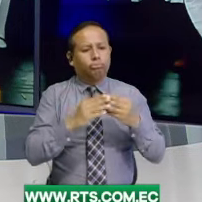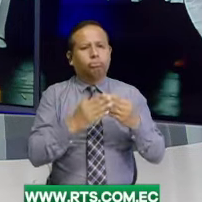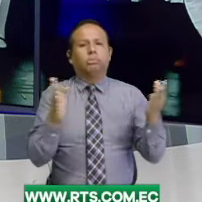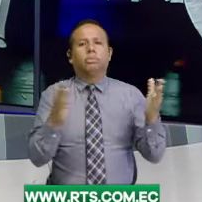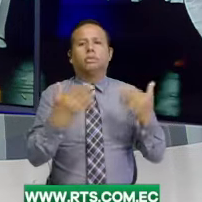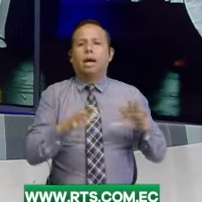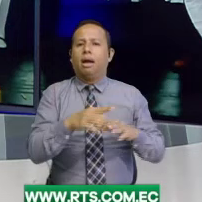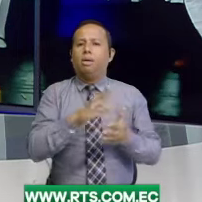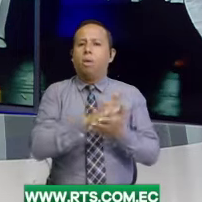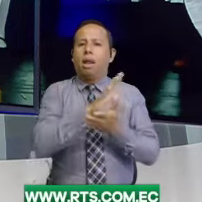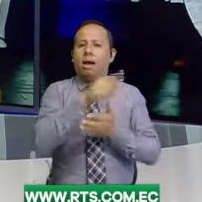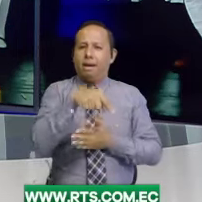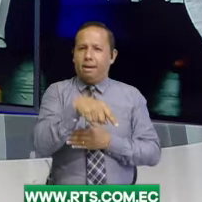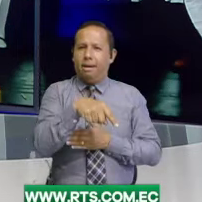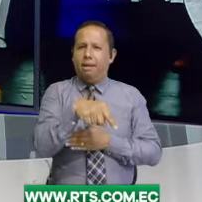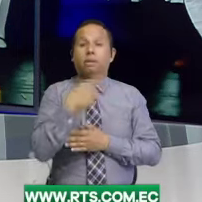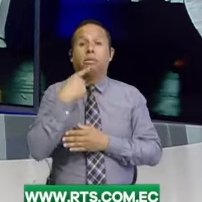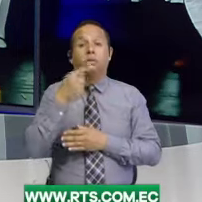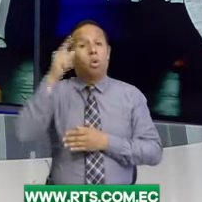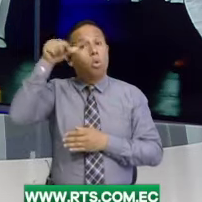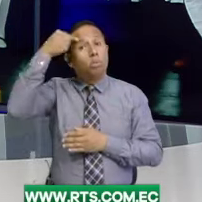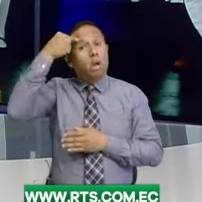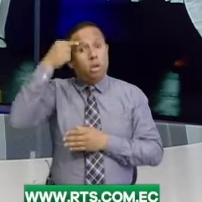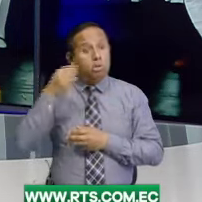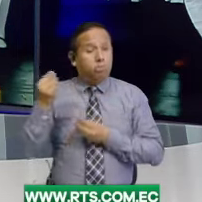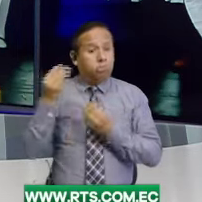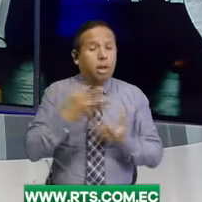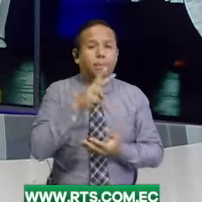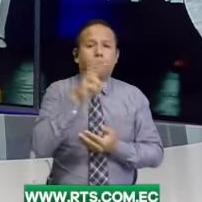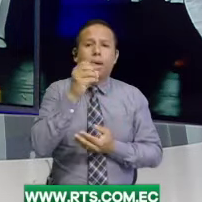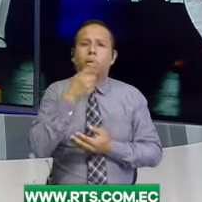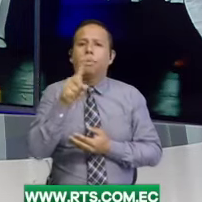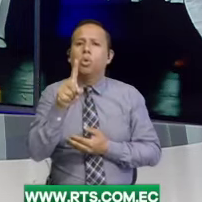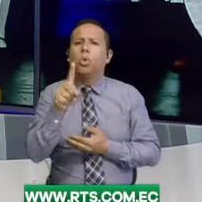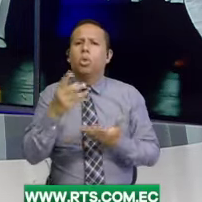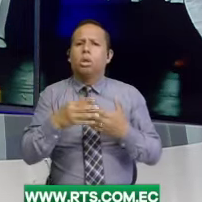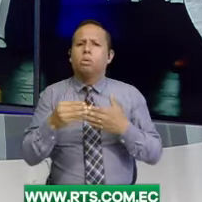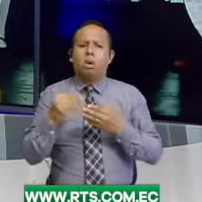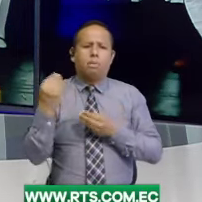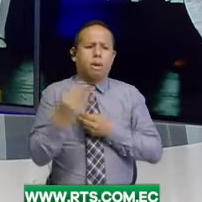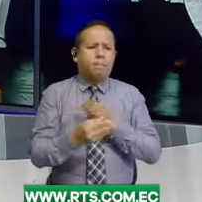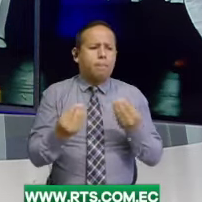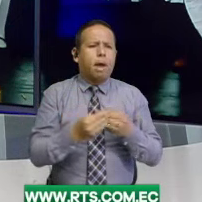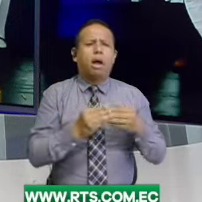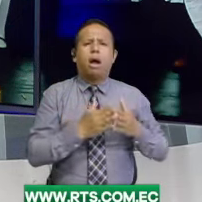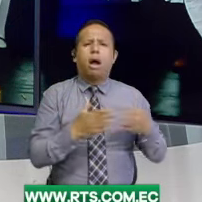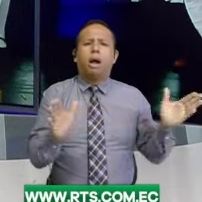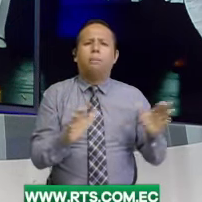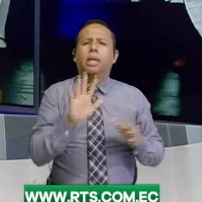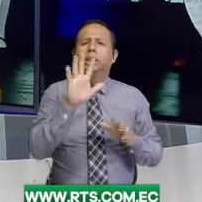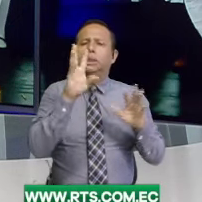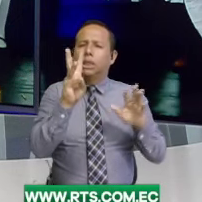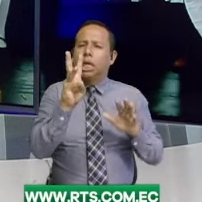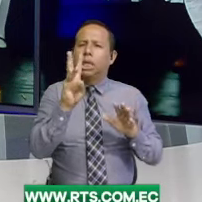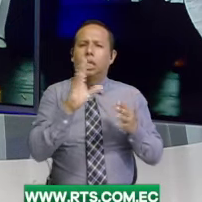evento anunció que el gobierno destinó 20 millones de dólares para habilitar 6 unidades educativas.